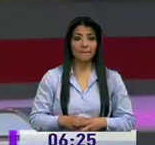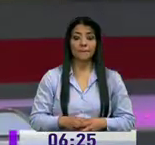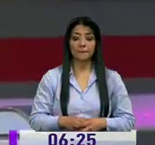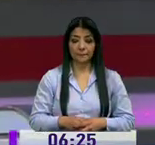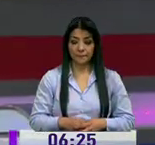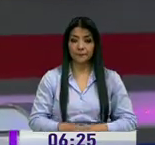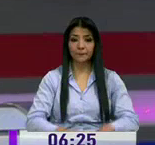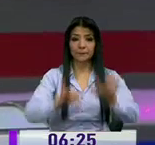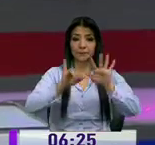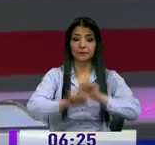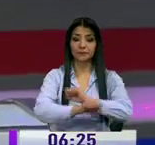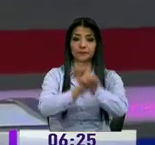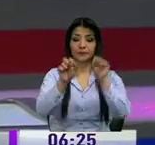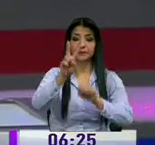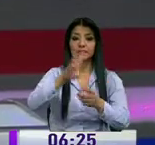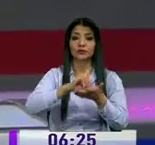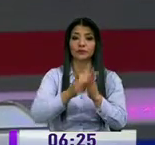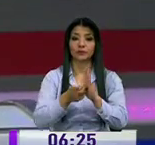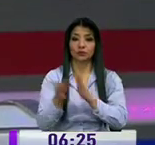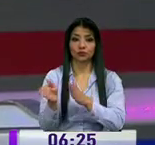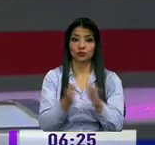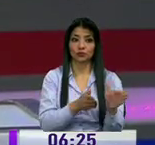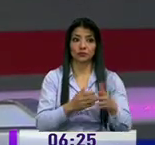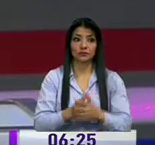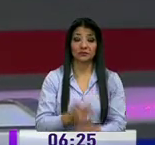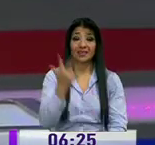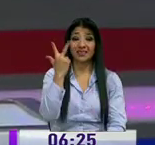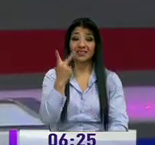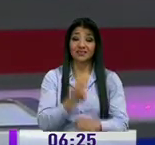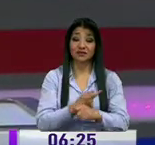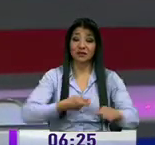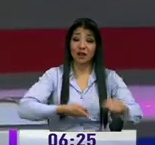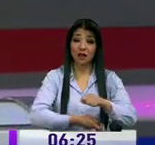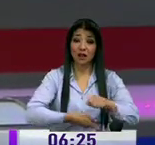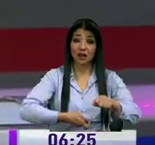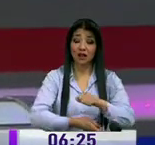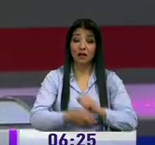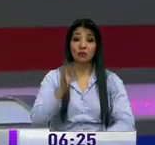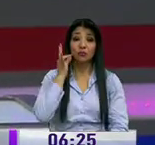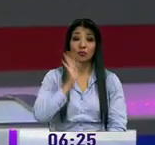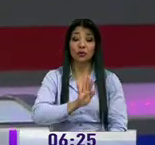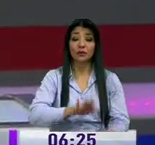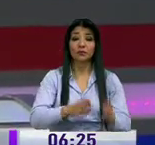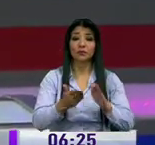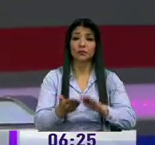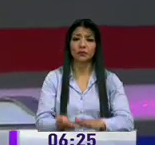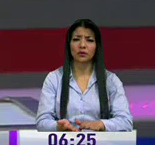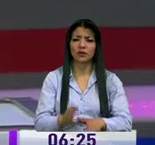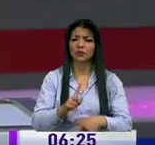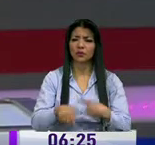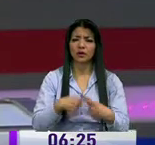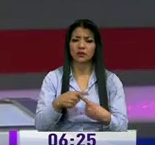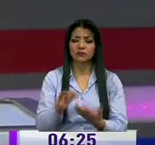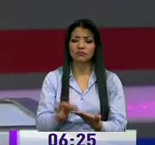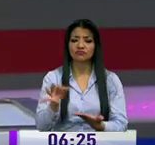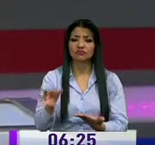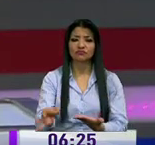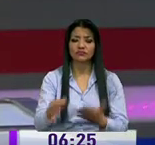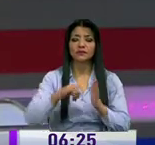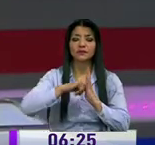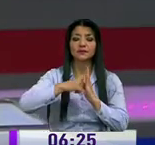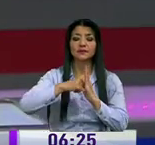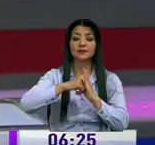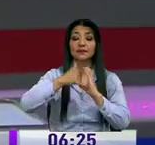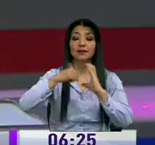Son las 6 de la mañana y 25 minutos. Fueron 13 puñaladas las que recibió la mujer víctima de femicidio. Hecho sucedido en el cantón Santa Elena. La mujer